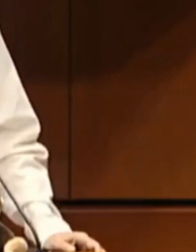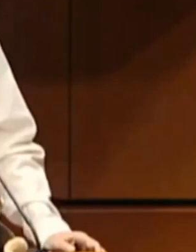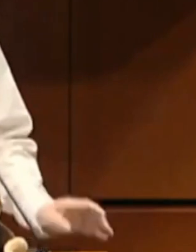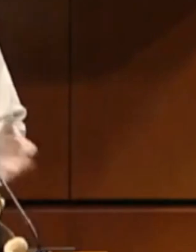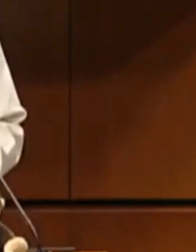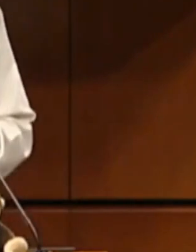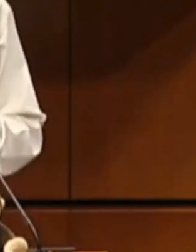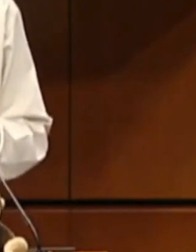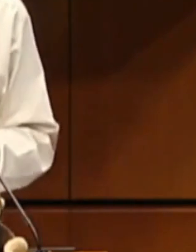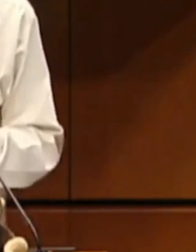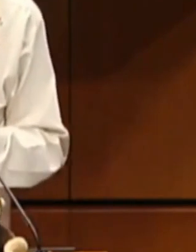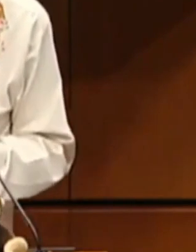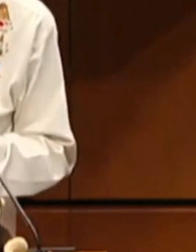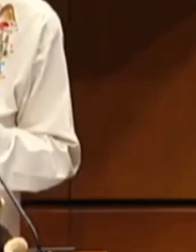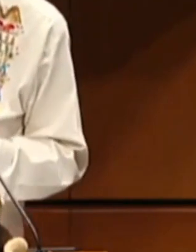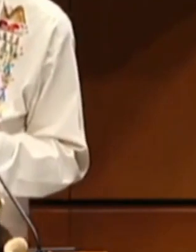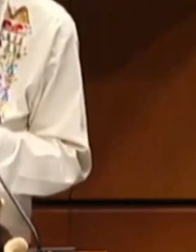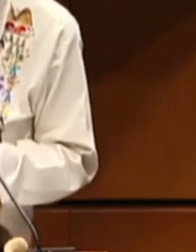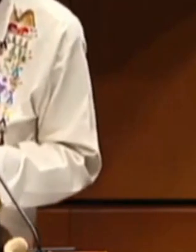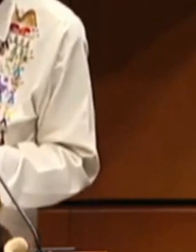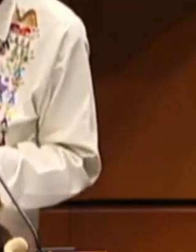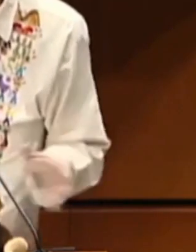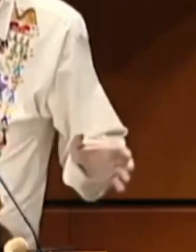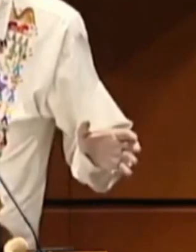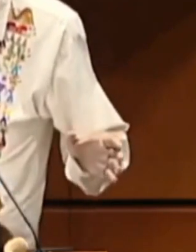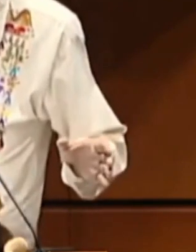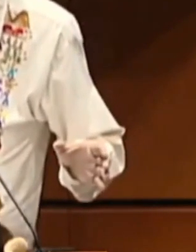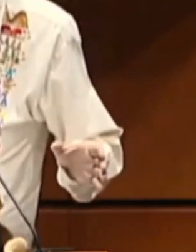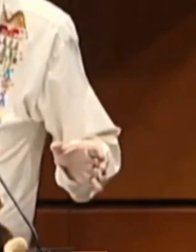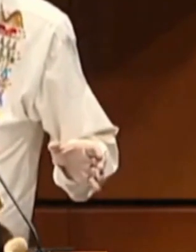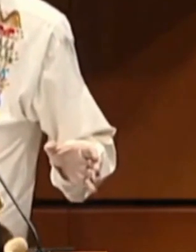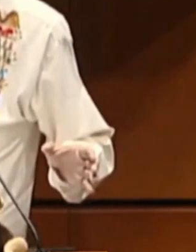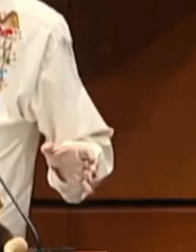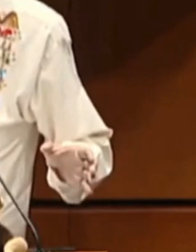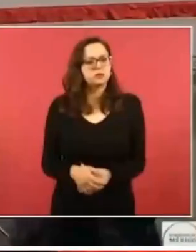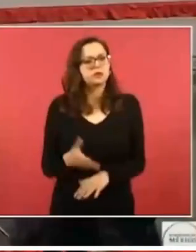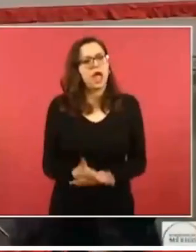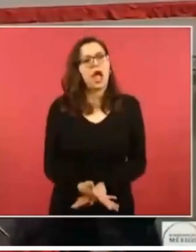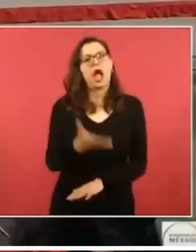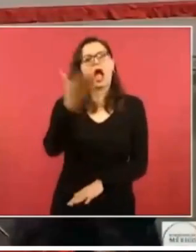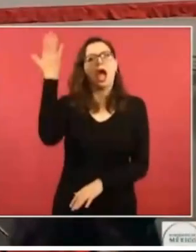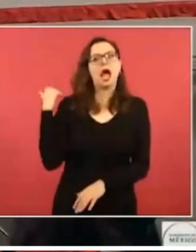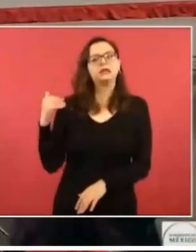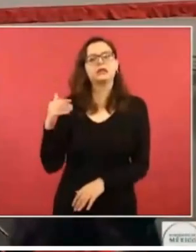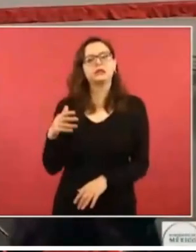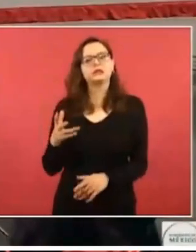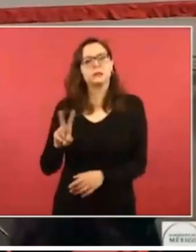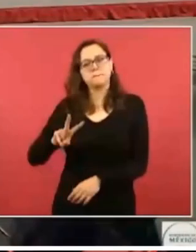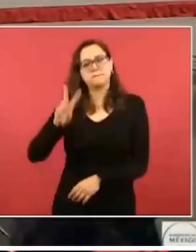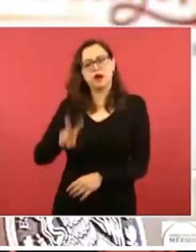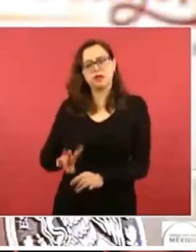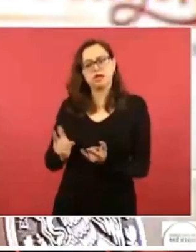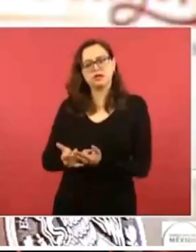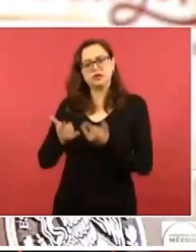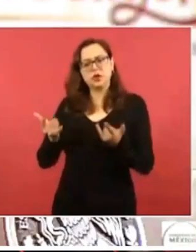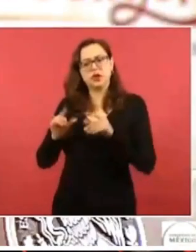criminal, sino ha estado protegiendo Murillo Karam a los más altos niveles del gobierno. Ahora sí vamos a ir a la